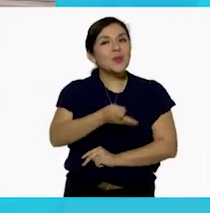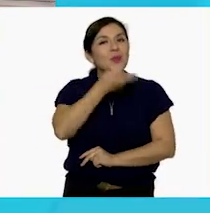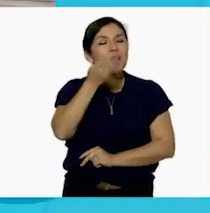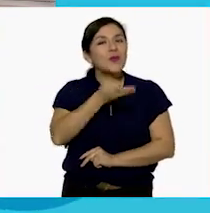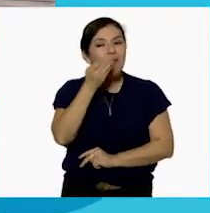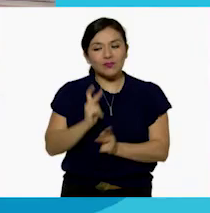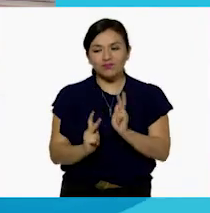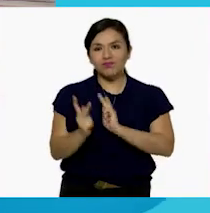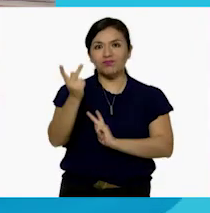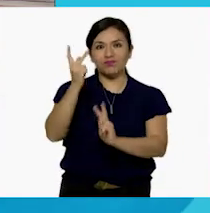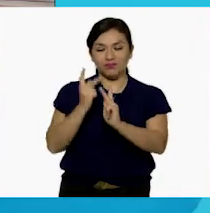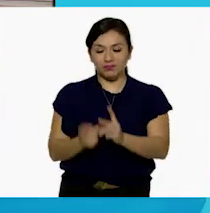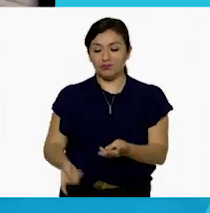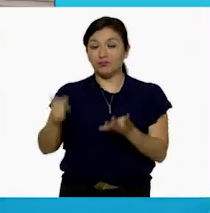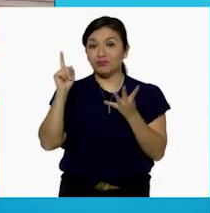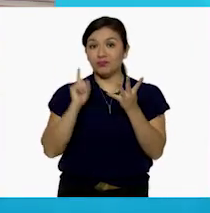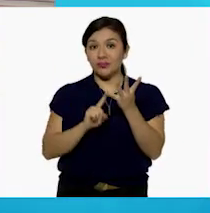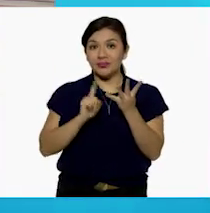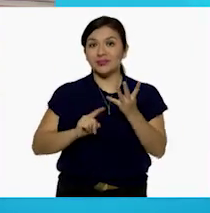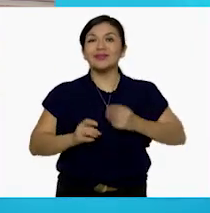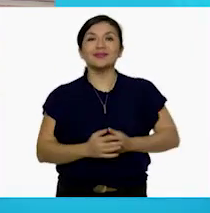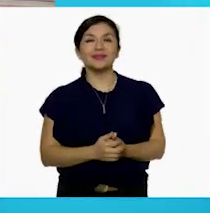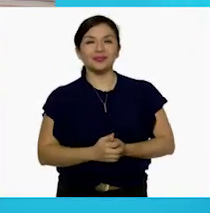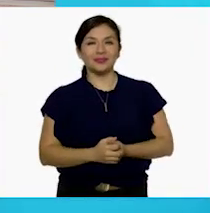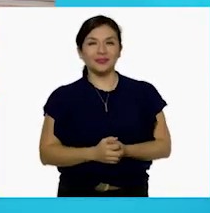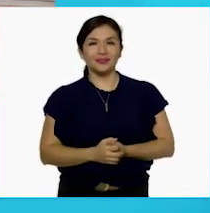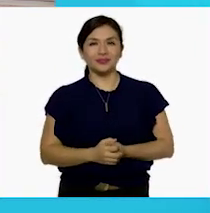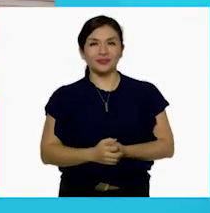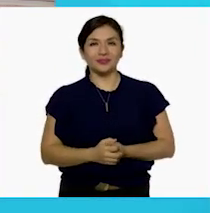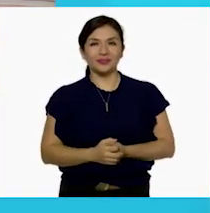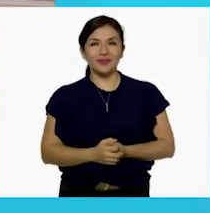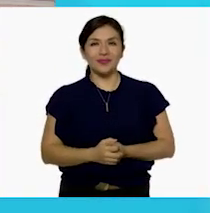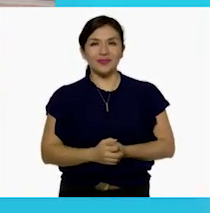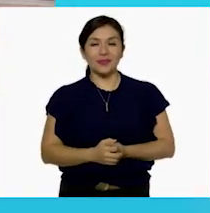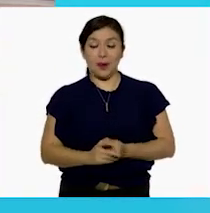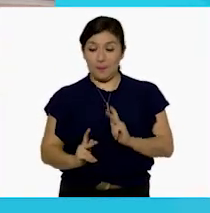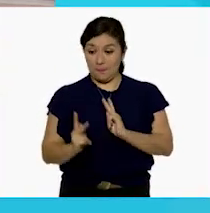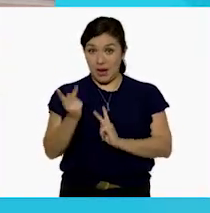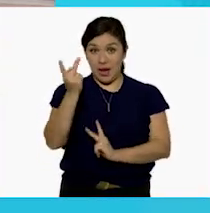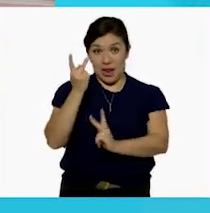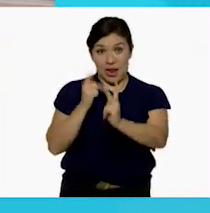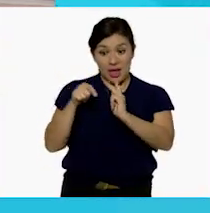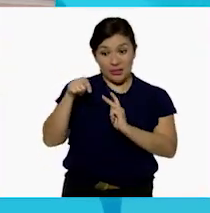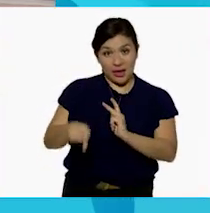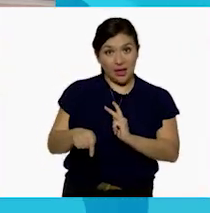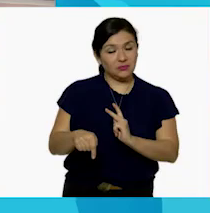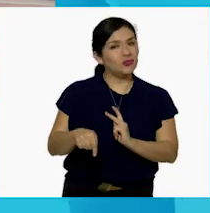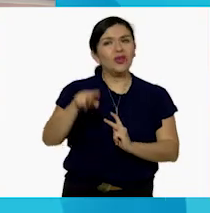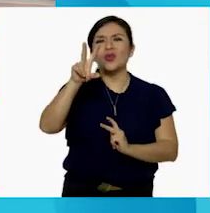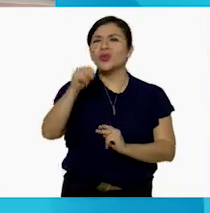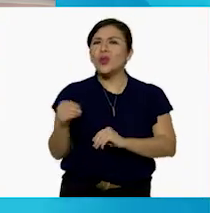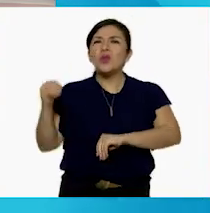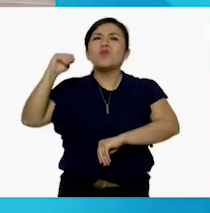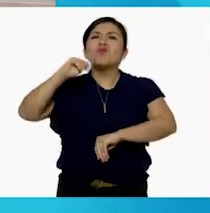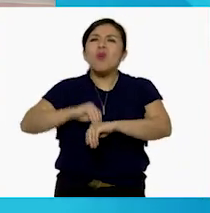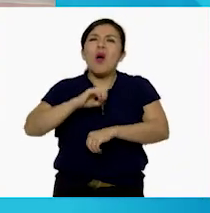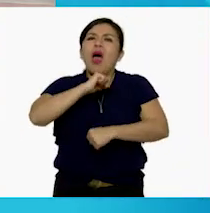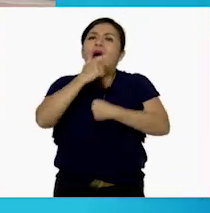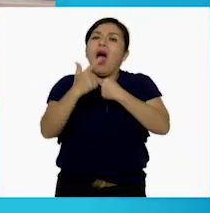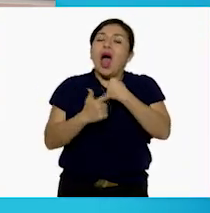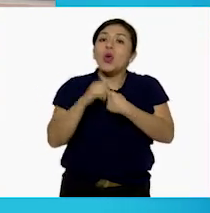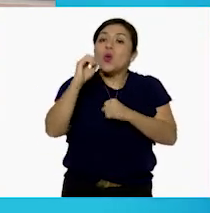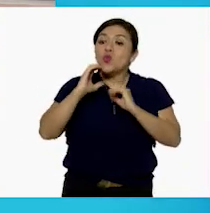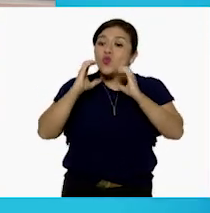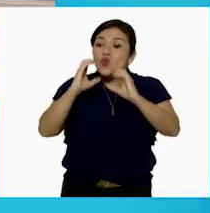raíz. Número 4, mantener las plantas libres de alguna plaguita